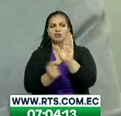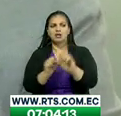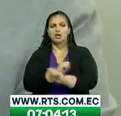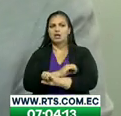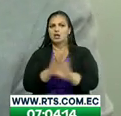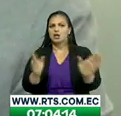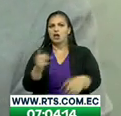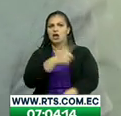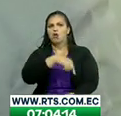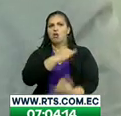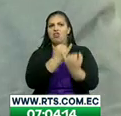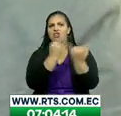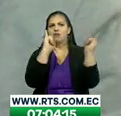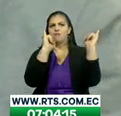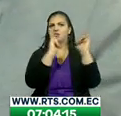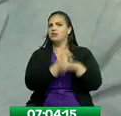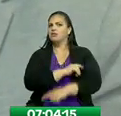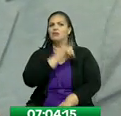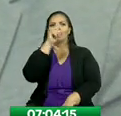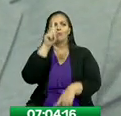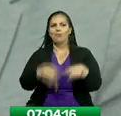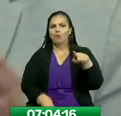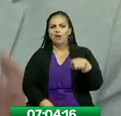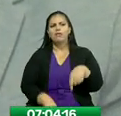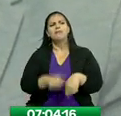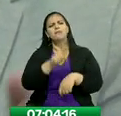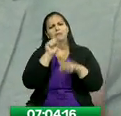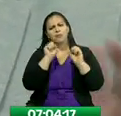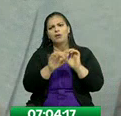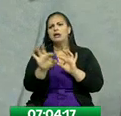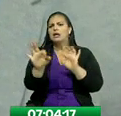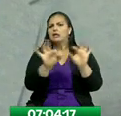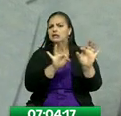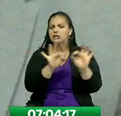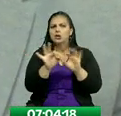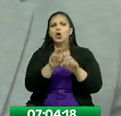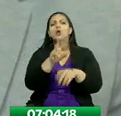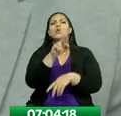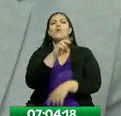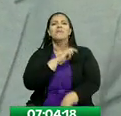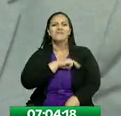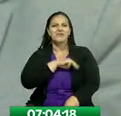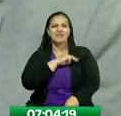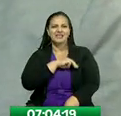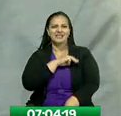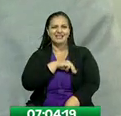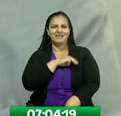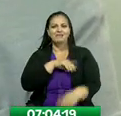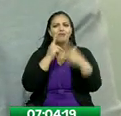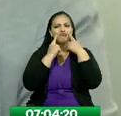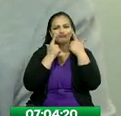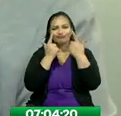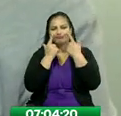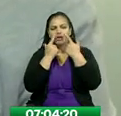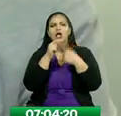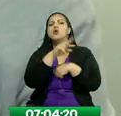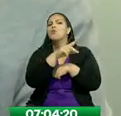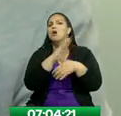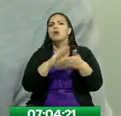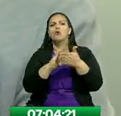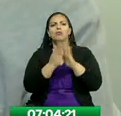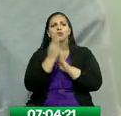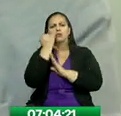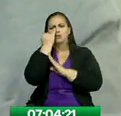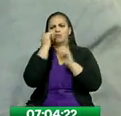instrumentos internacionales pueden ejercer competencias similares a las de los ghats pero no pueden suplantar al gobierno central en este caso un